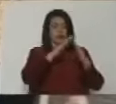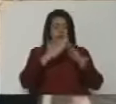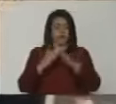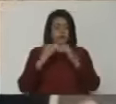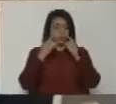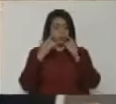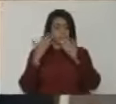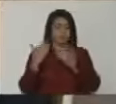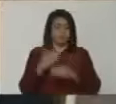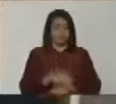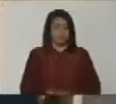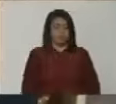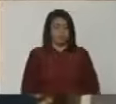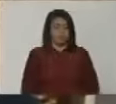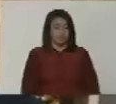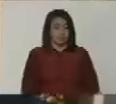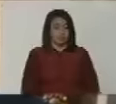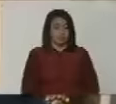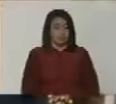Carabobo.